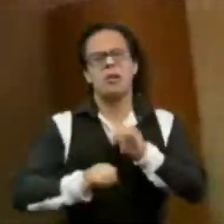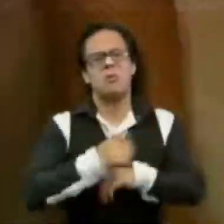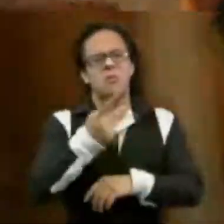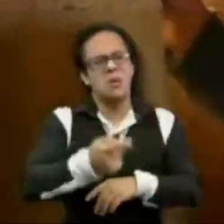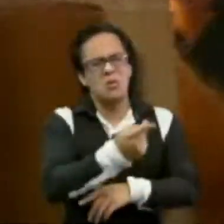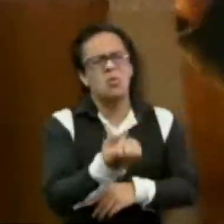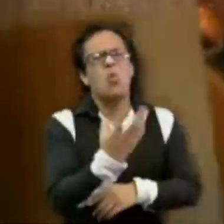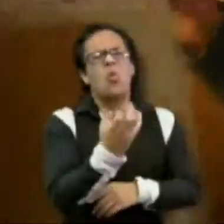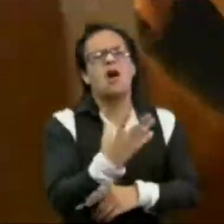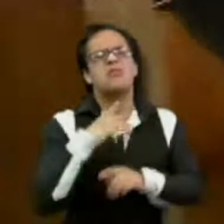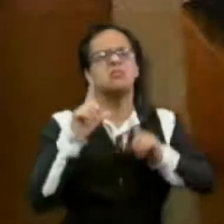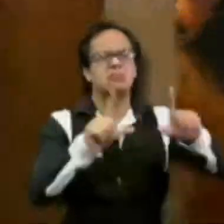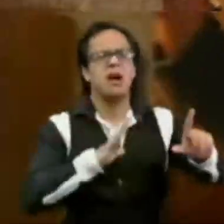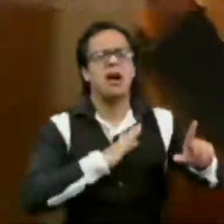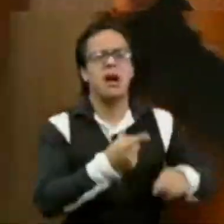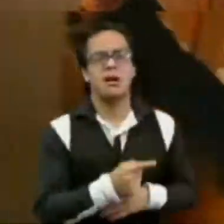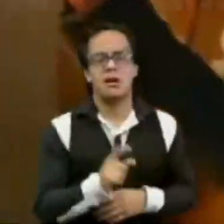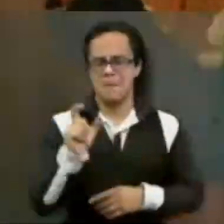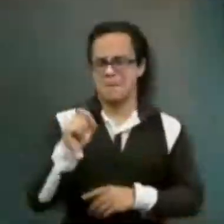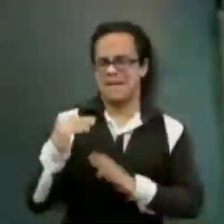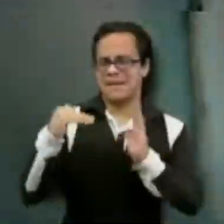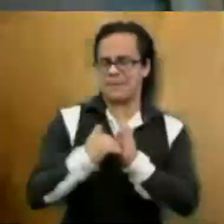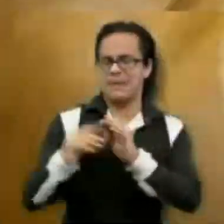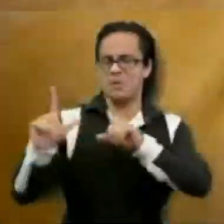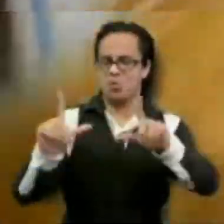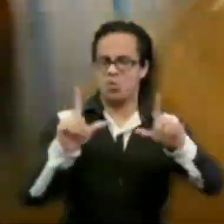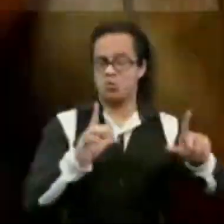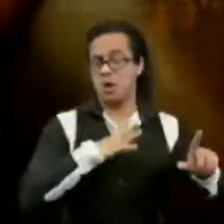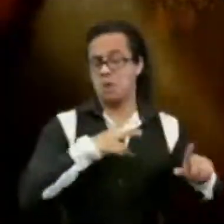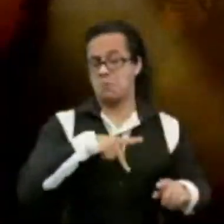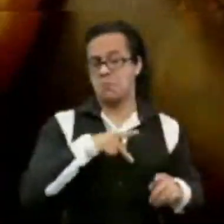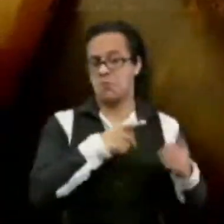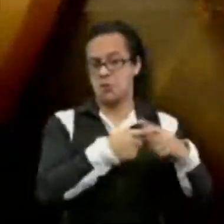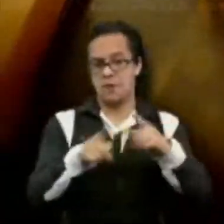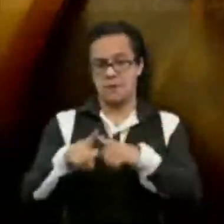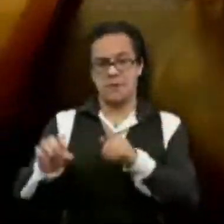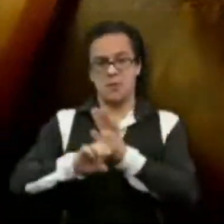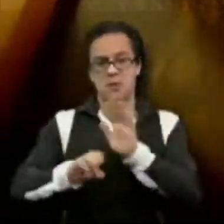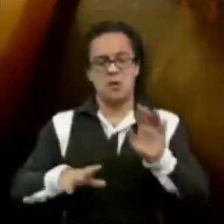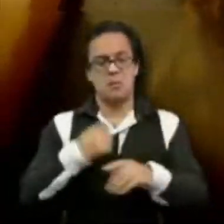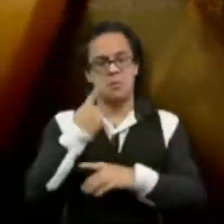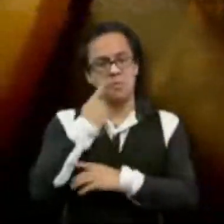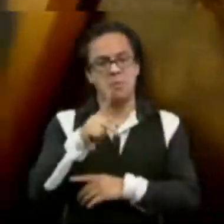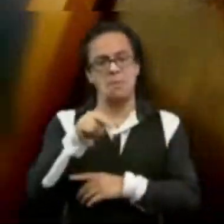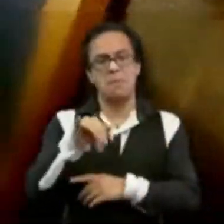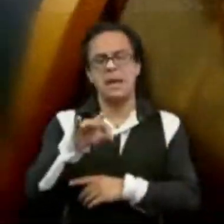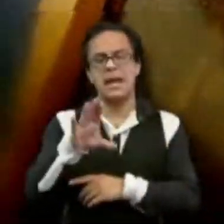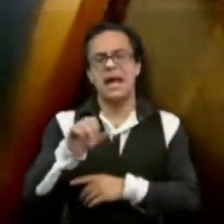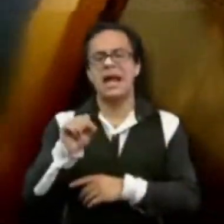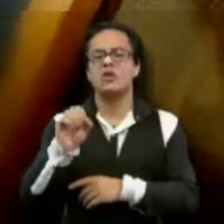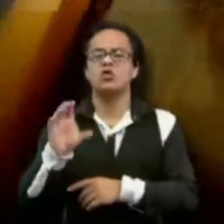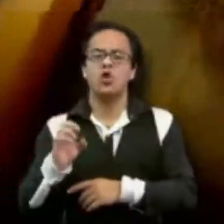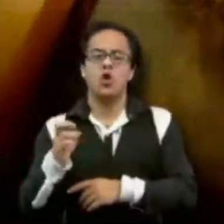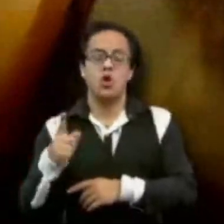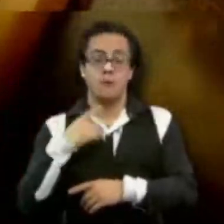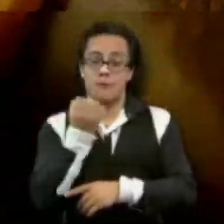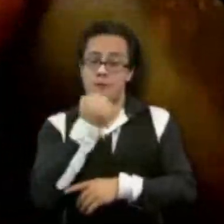En realidad, cerca de 20.000 obras. Por ahí oigo que Picasso ha de pintar